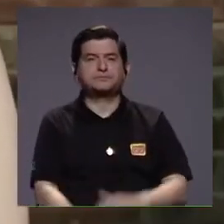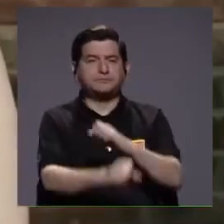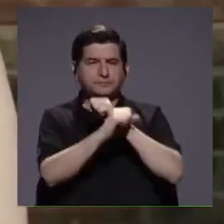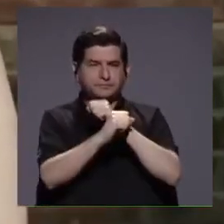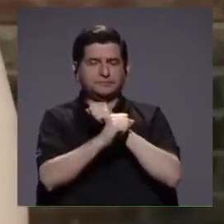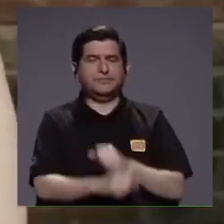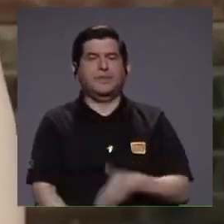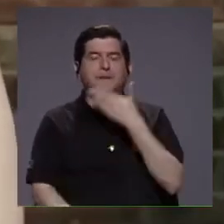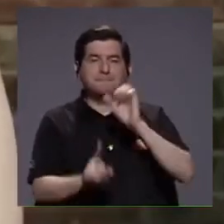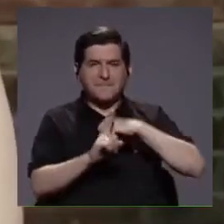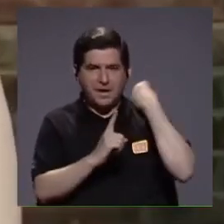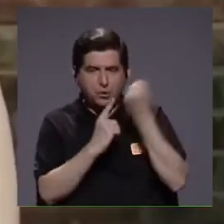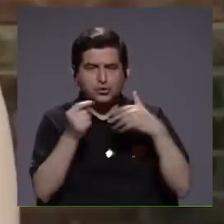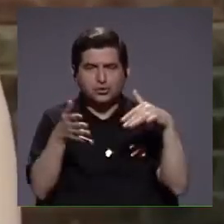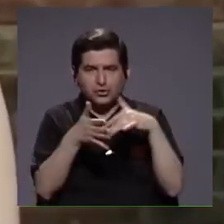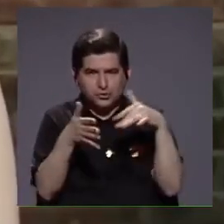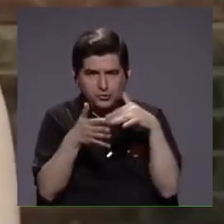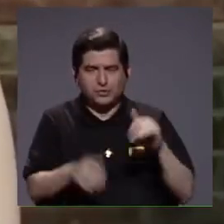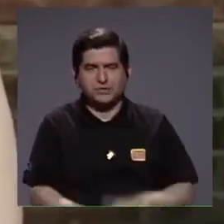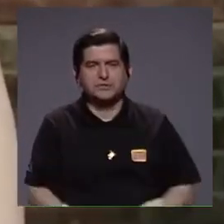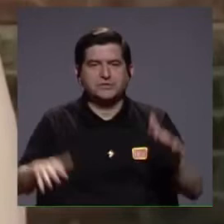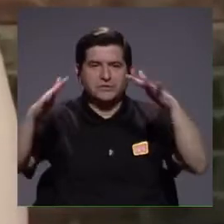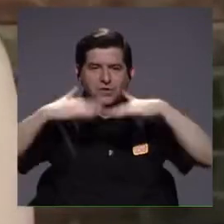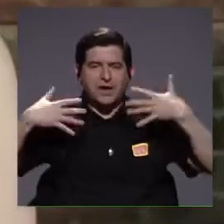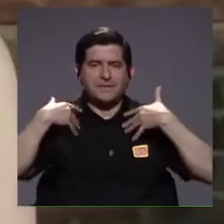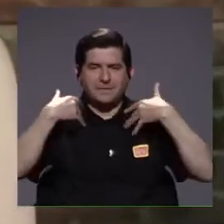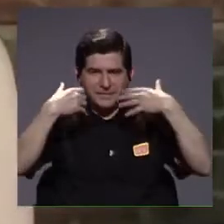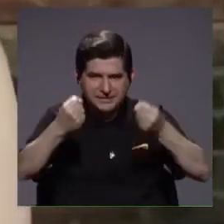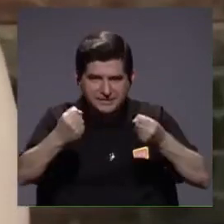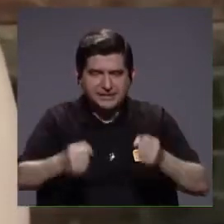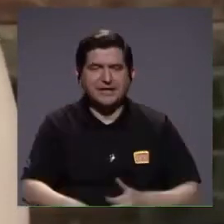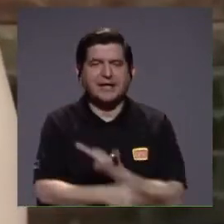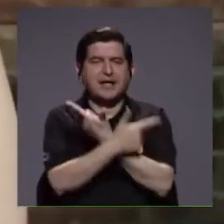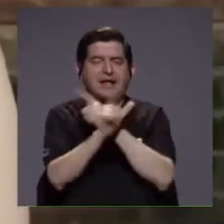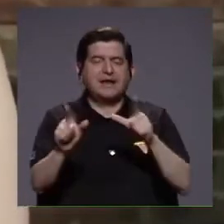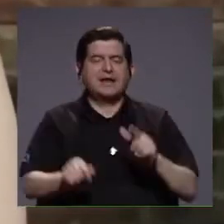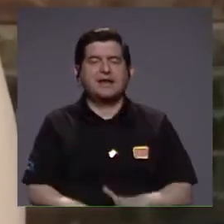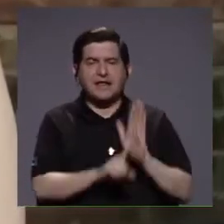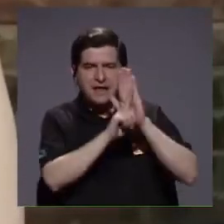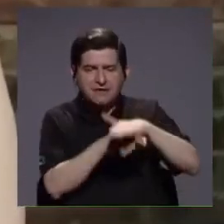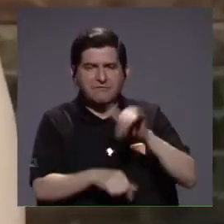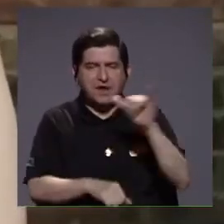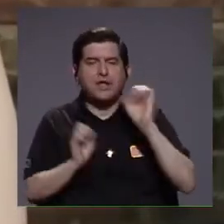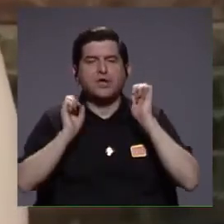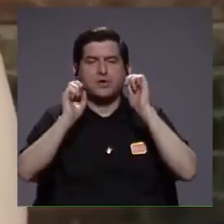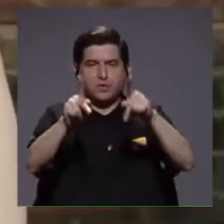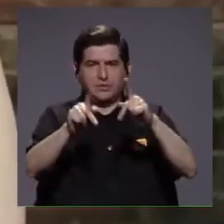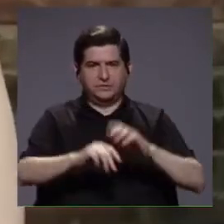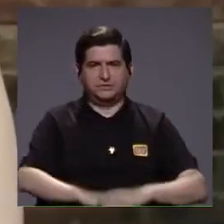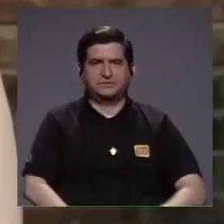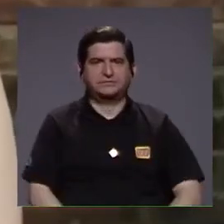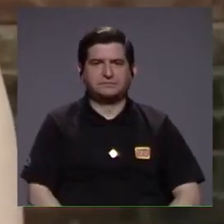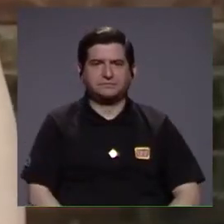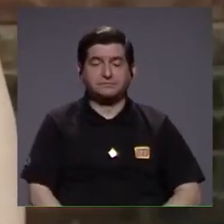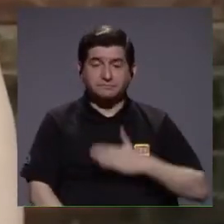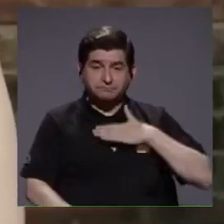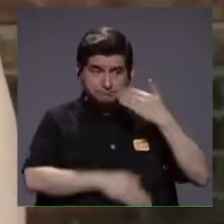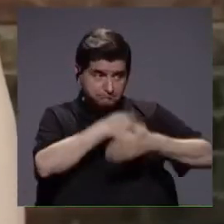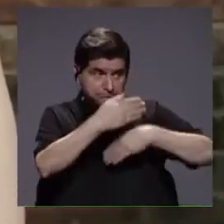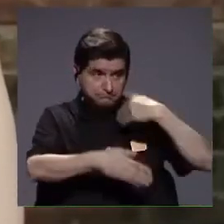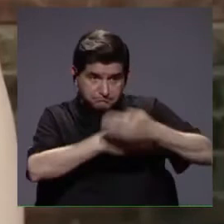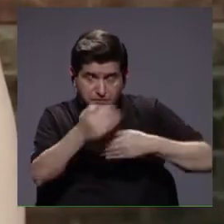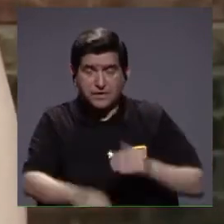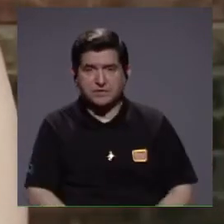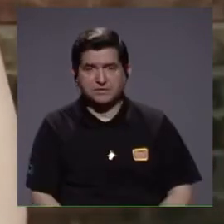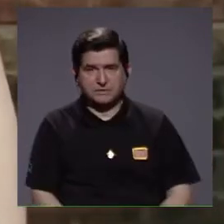que garanticen las mejores condiciones de estudio en un ambiente sano, libre de acoso, con igualdad de oportunidades. Durante